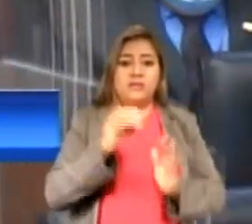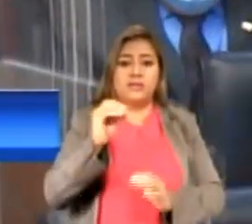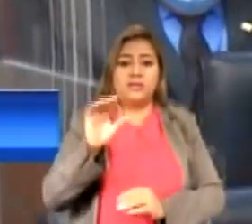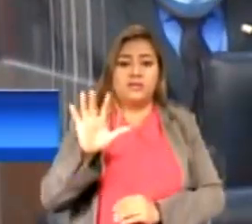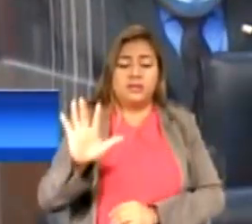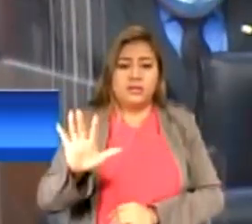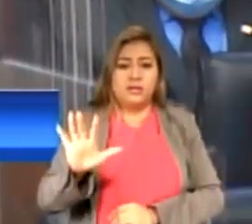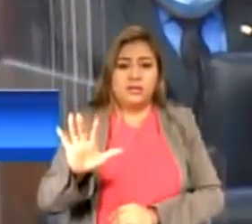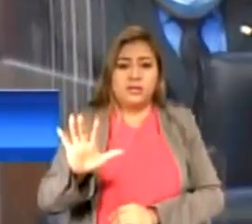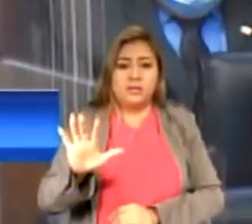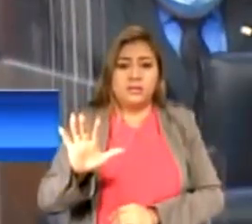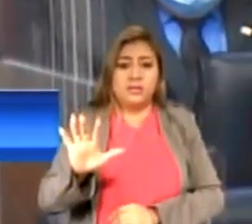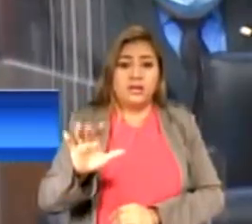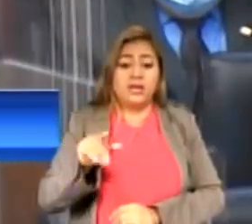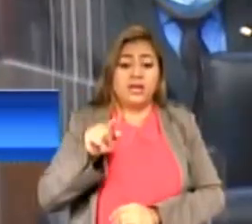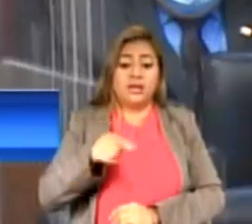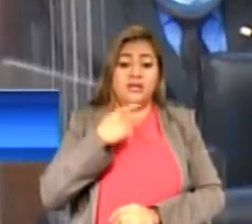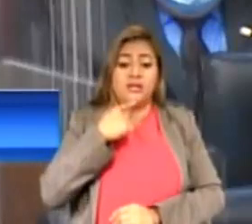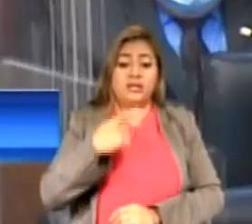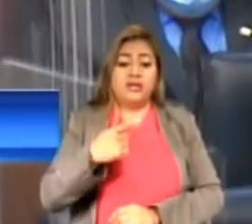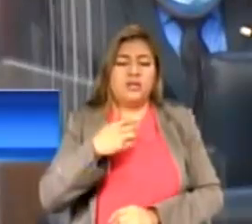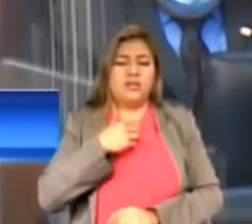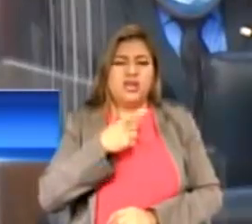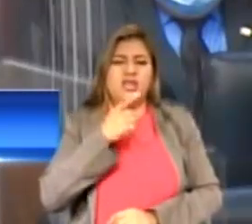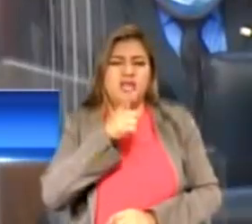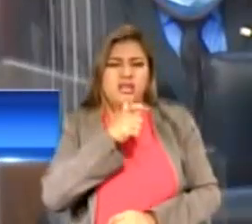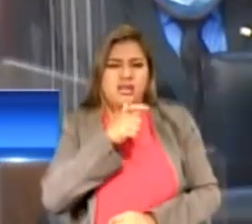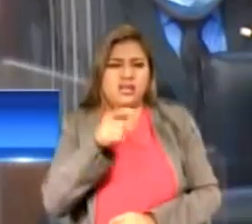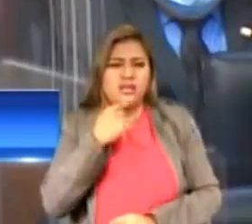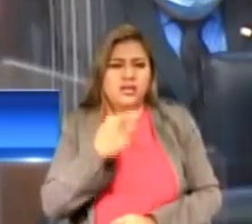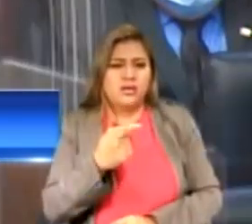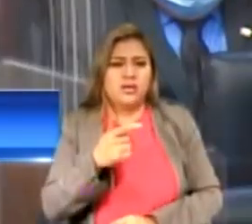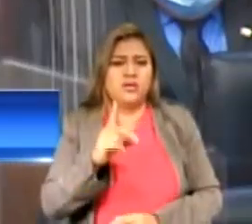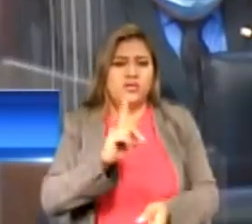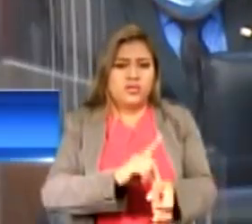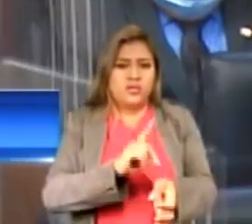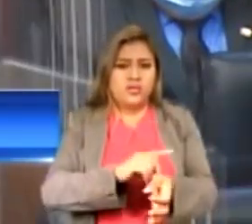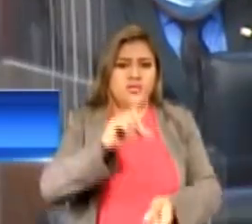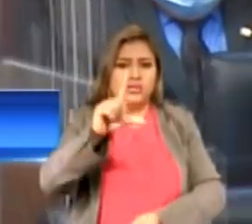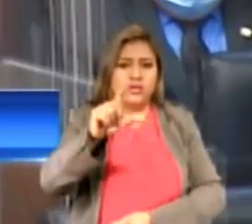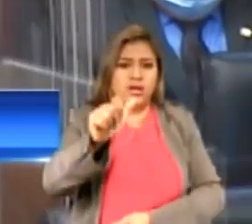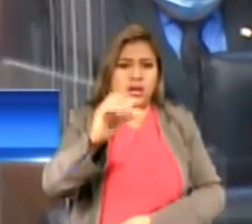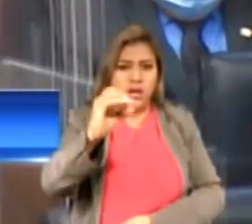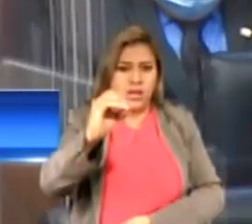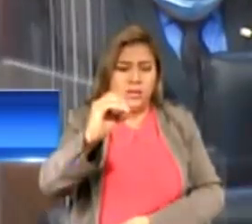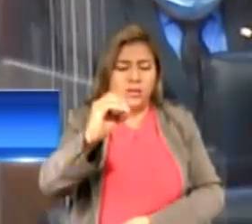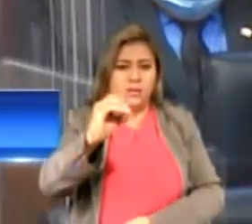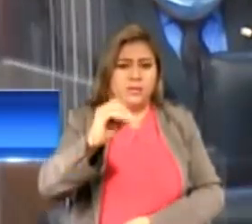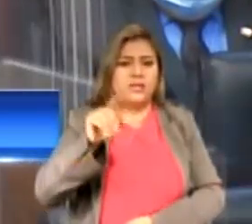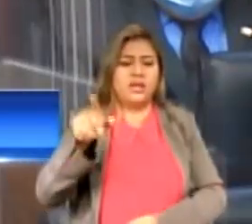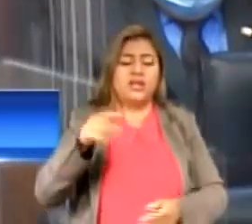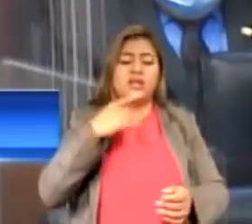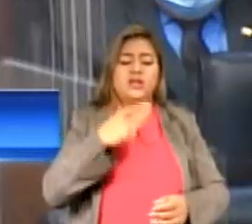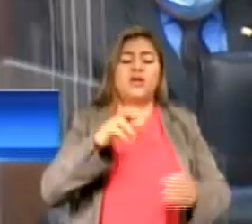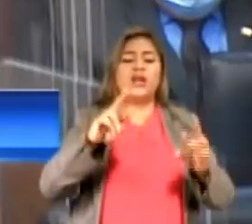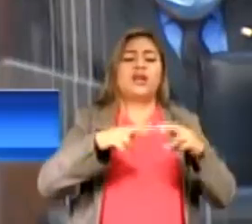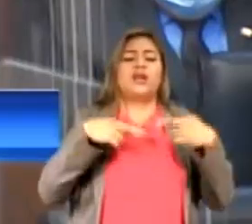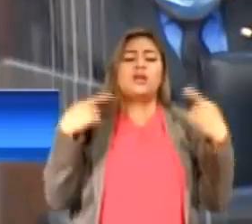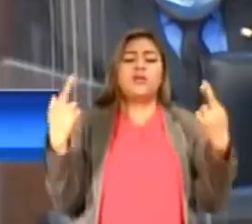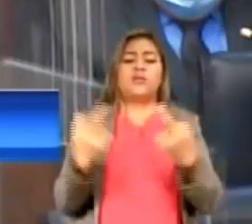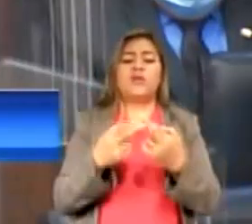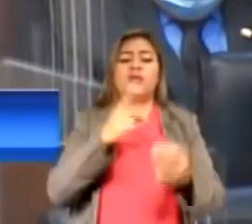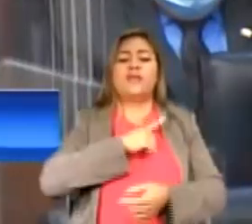y esto nos lo dijo el propio señor Lao en una reunión cerrada con los diputados, porque yo tomo apuntes